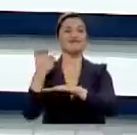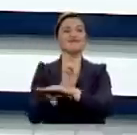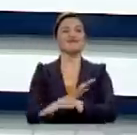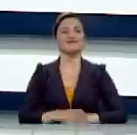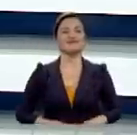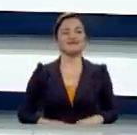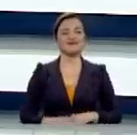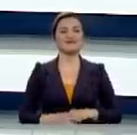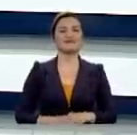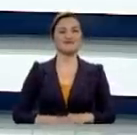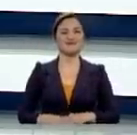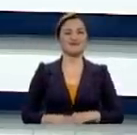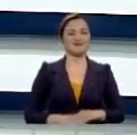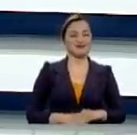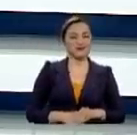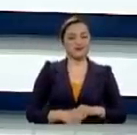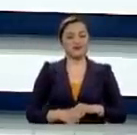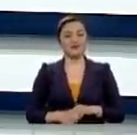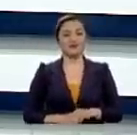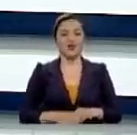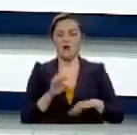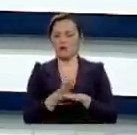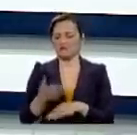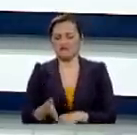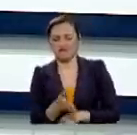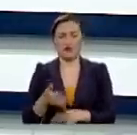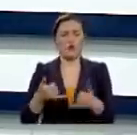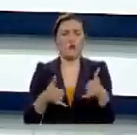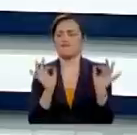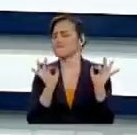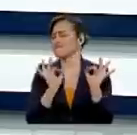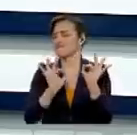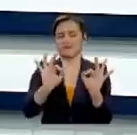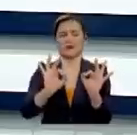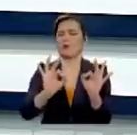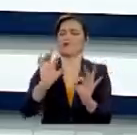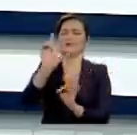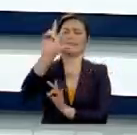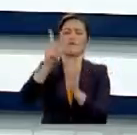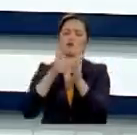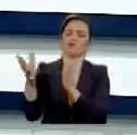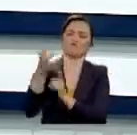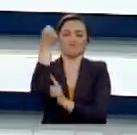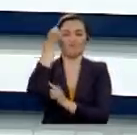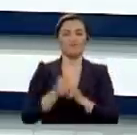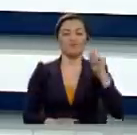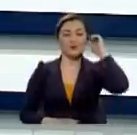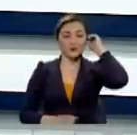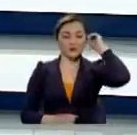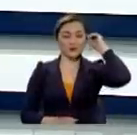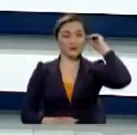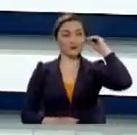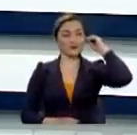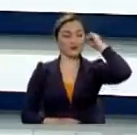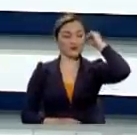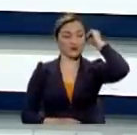Estamos seguros que hará un gran papel, un buen papel. Vamos por esos tres primeros puntos, así que alentar a la tricolor, al equipo de todos. Desde